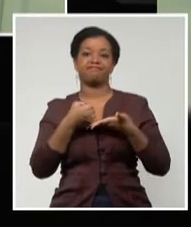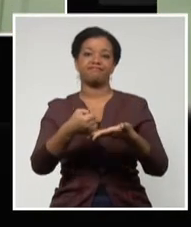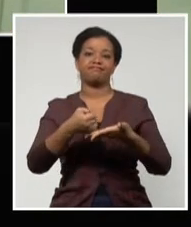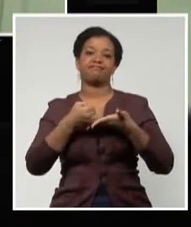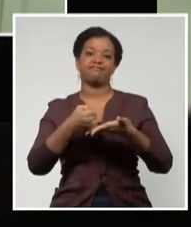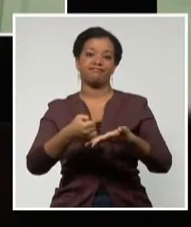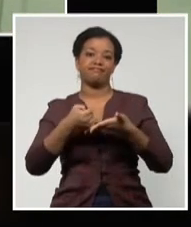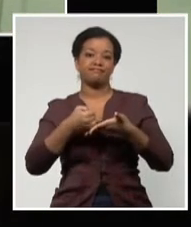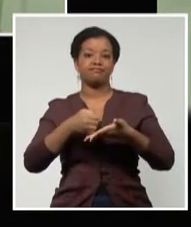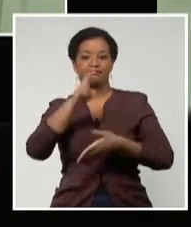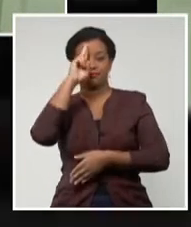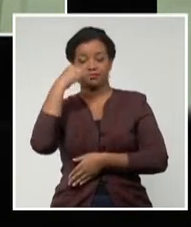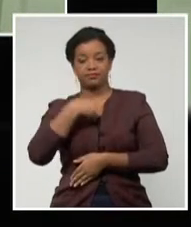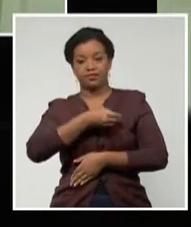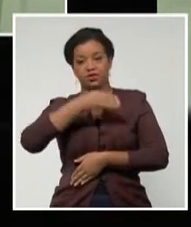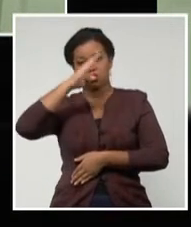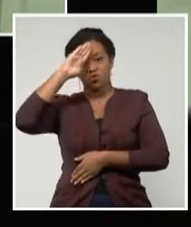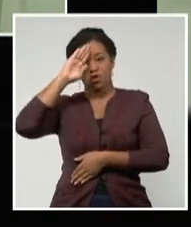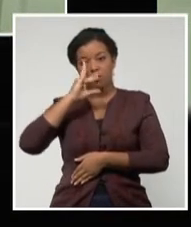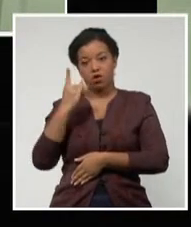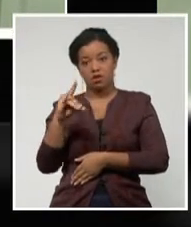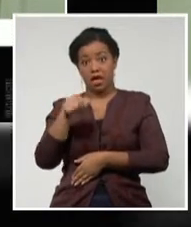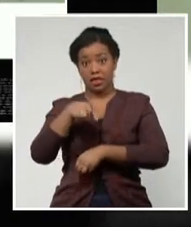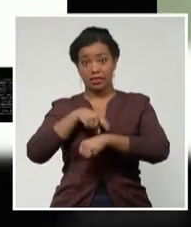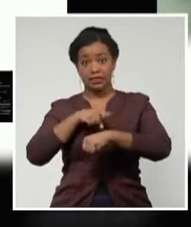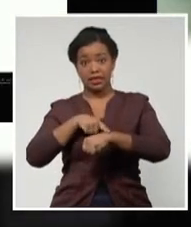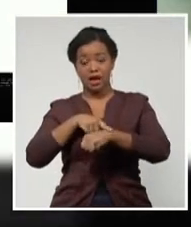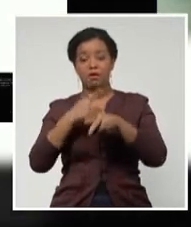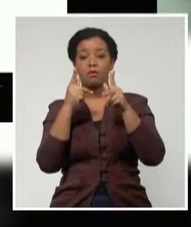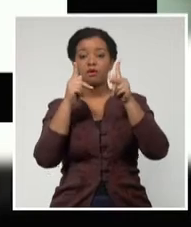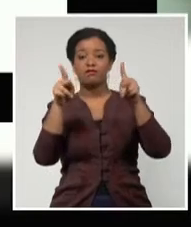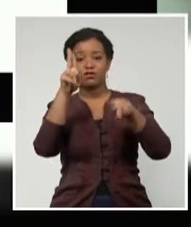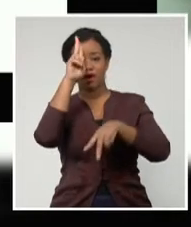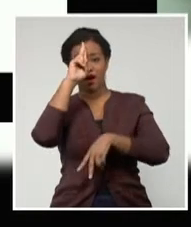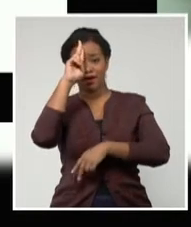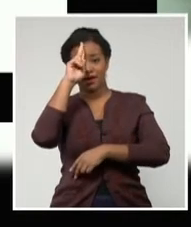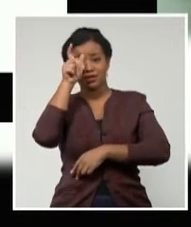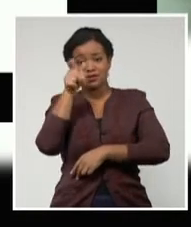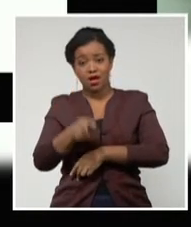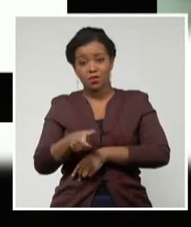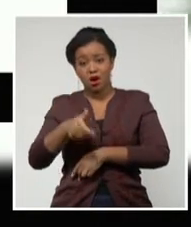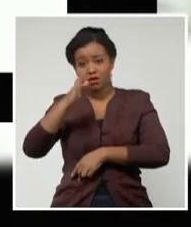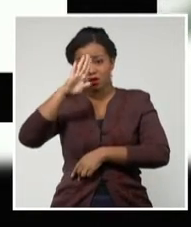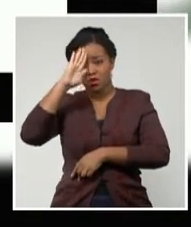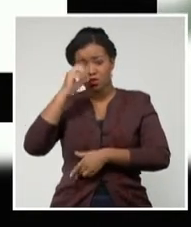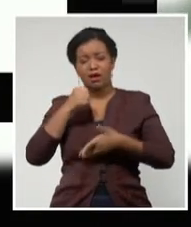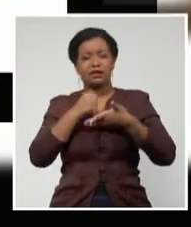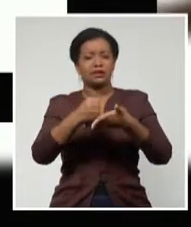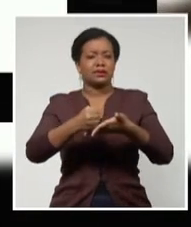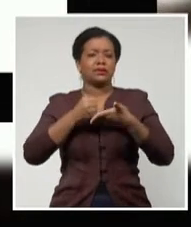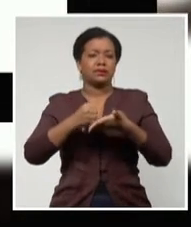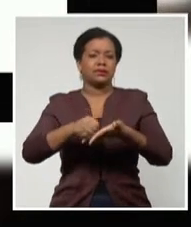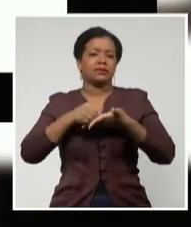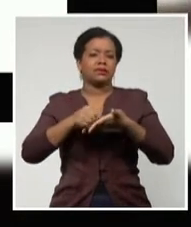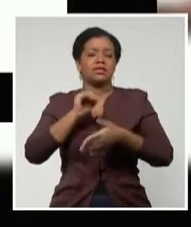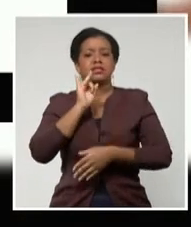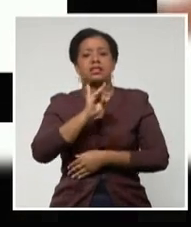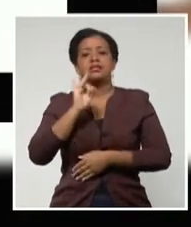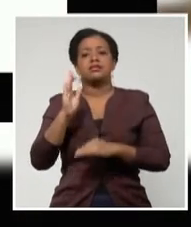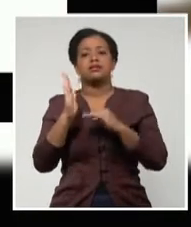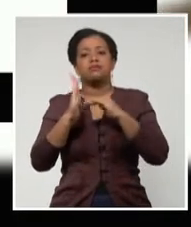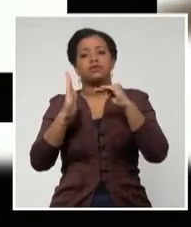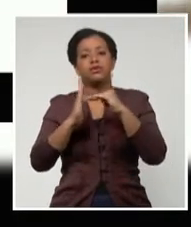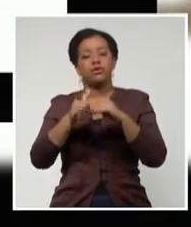Bolivia. Durante ese tiempo, los profesionales de la salud de la mayor de las Antillas ofrecieron más de 77 millones de